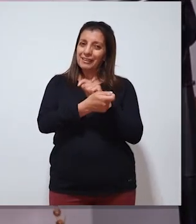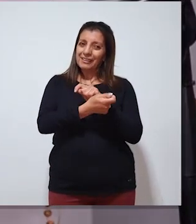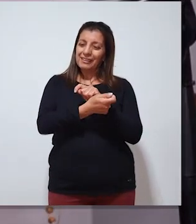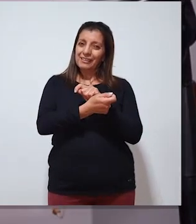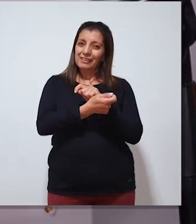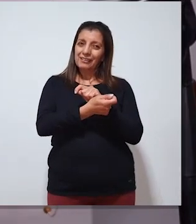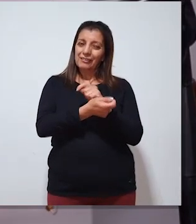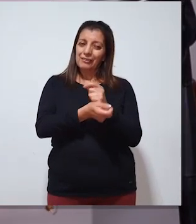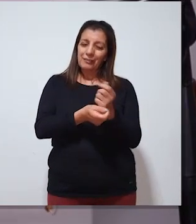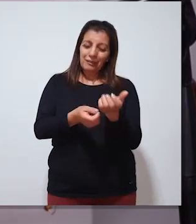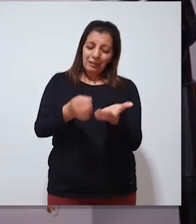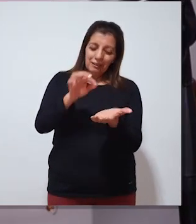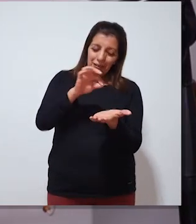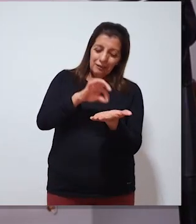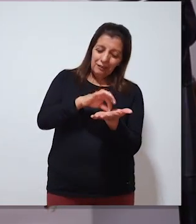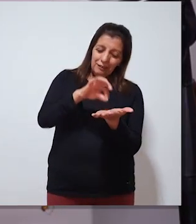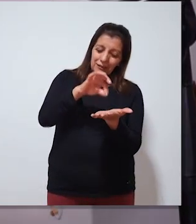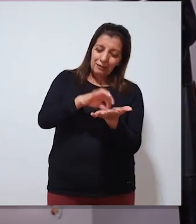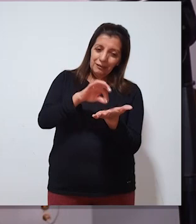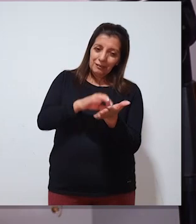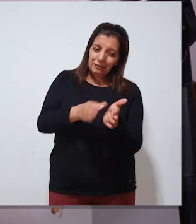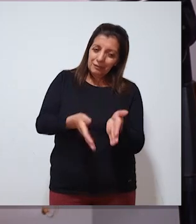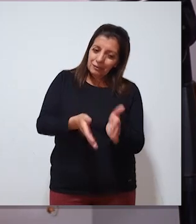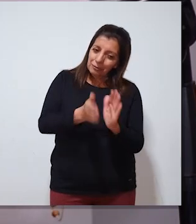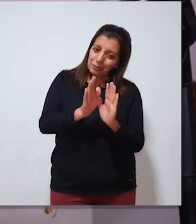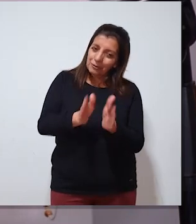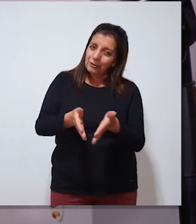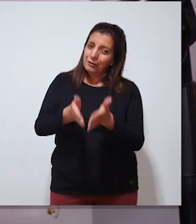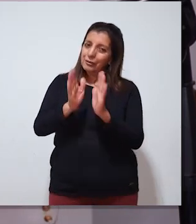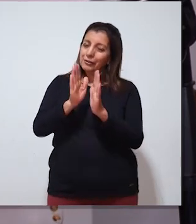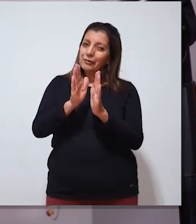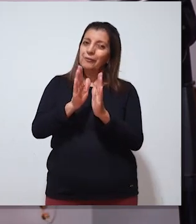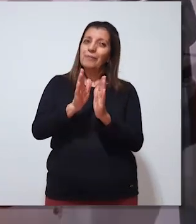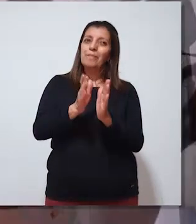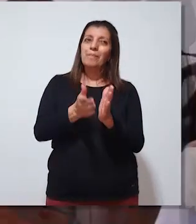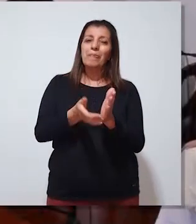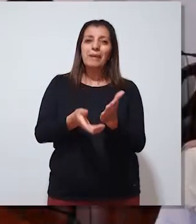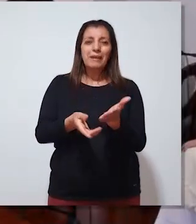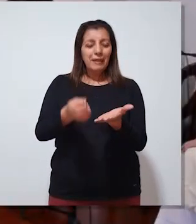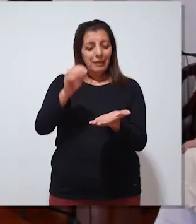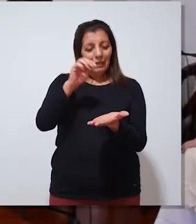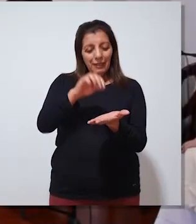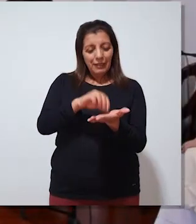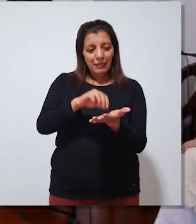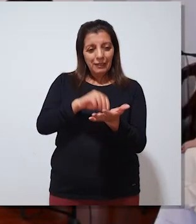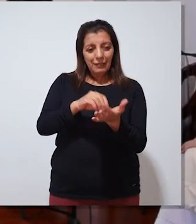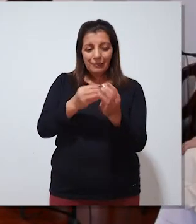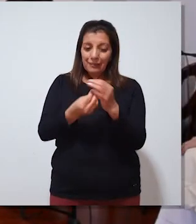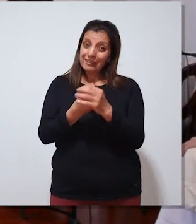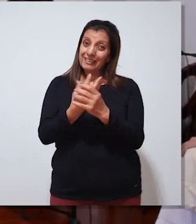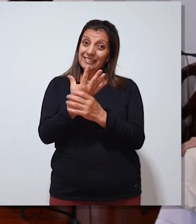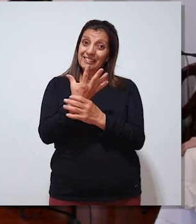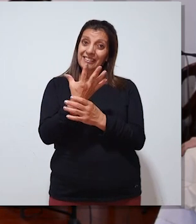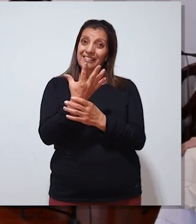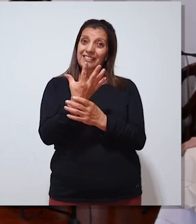brotarás. No le tengo miedo al surco, algún día que